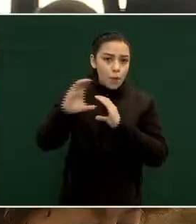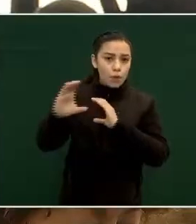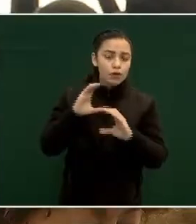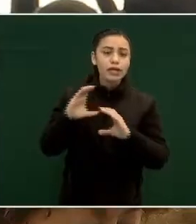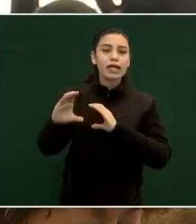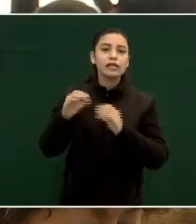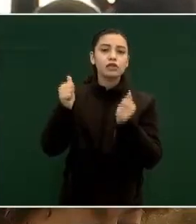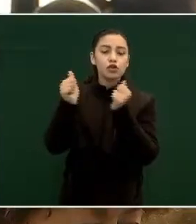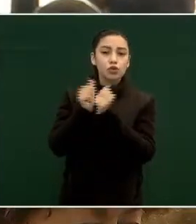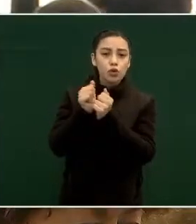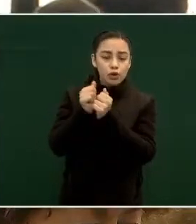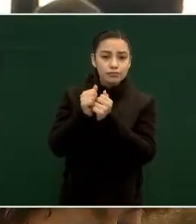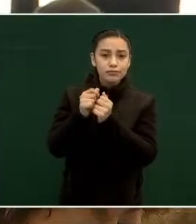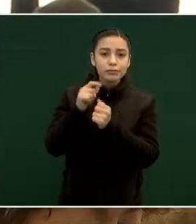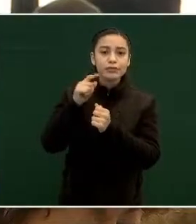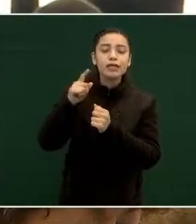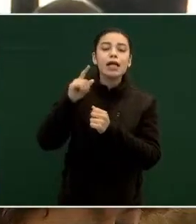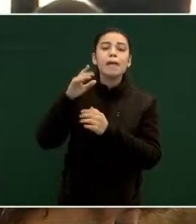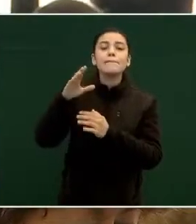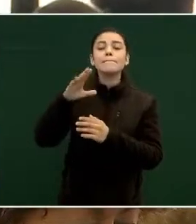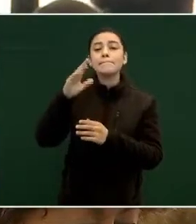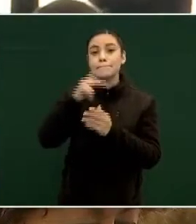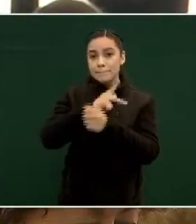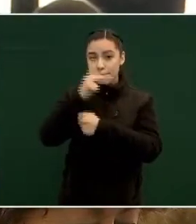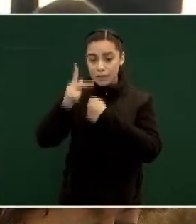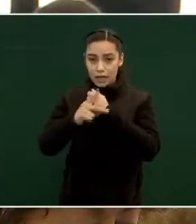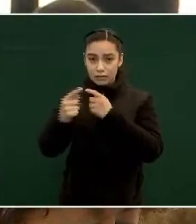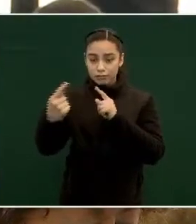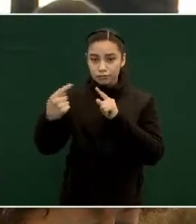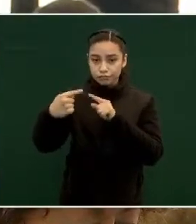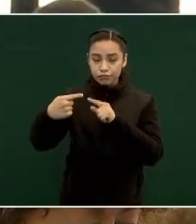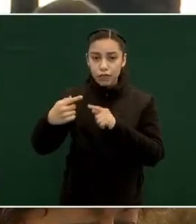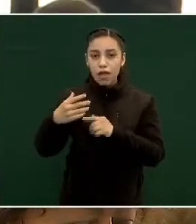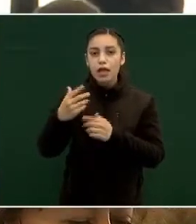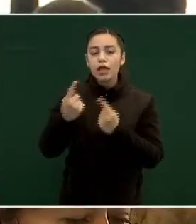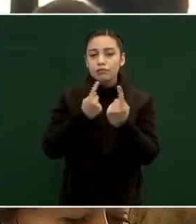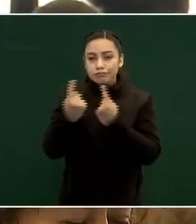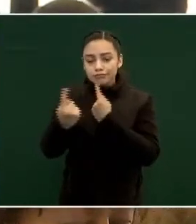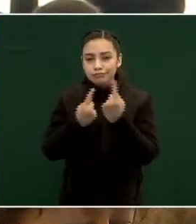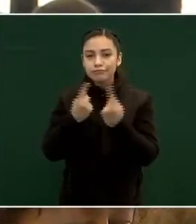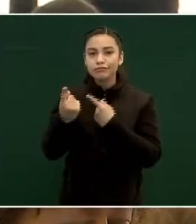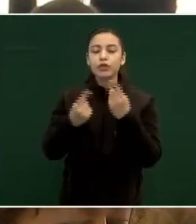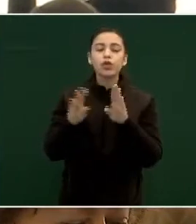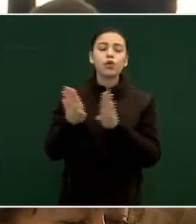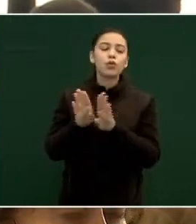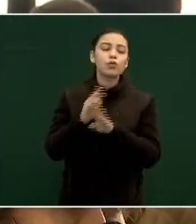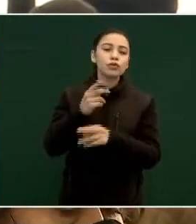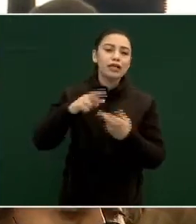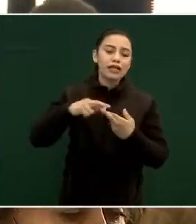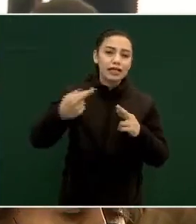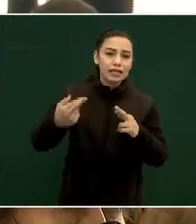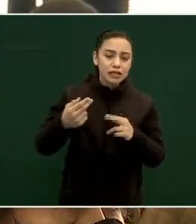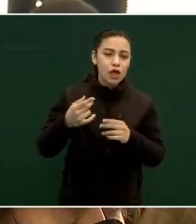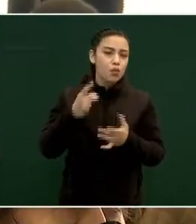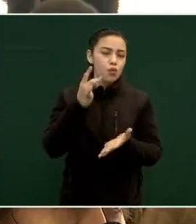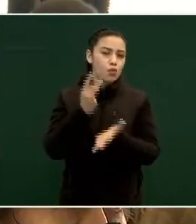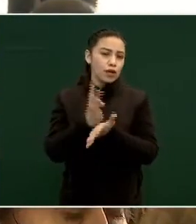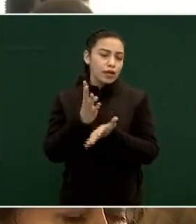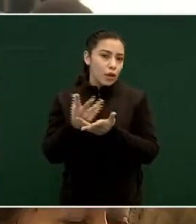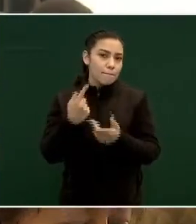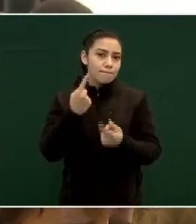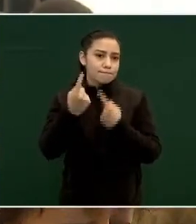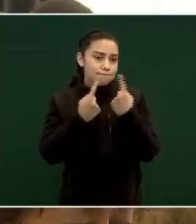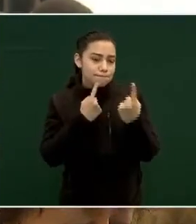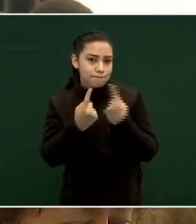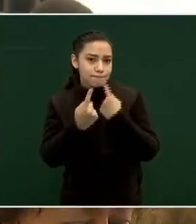países, y qué implicaciones tendría esta pausa que usted ya ha manejado. ¿Sería solamente la manifestación verbal que ha hecho de